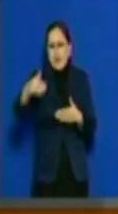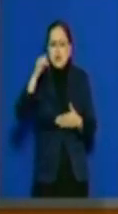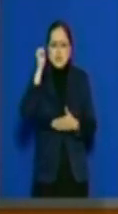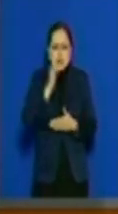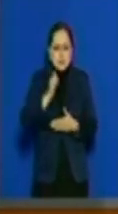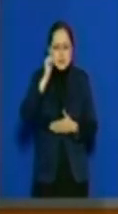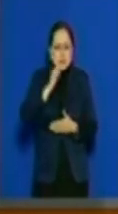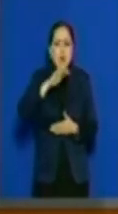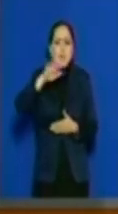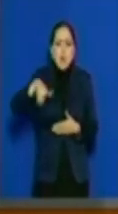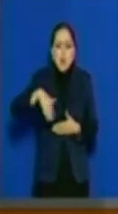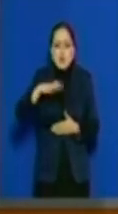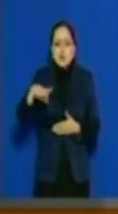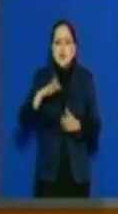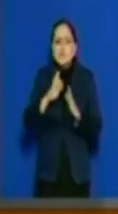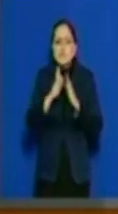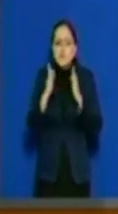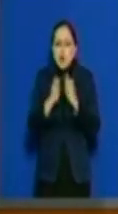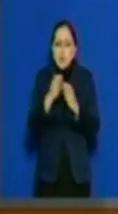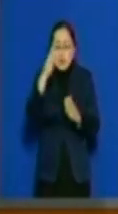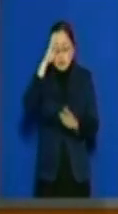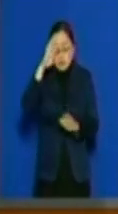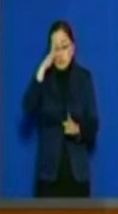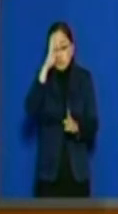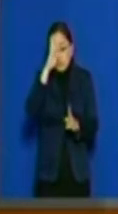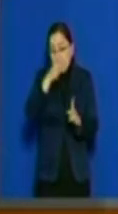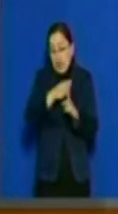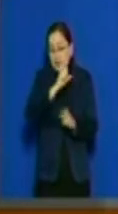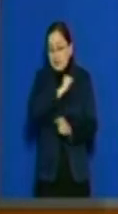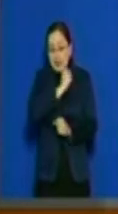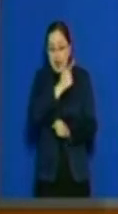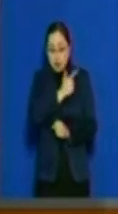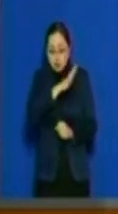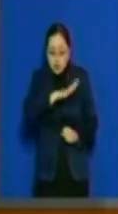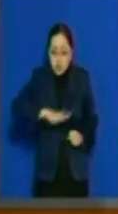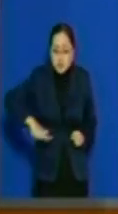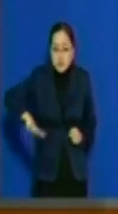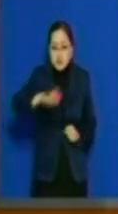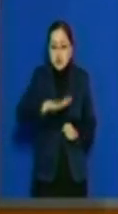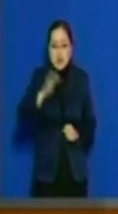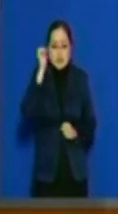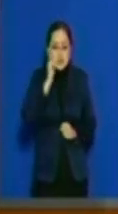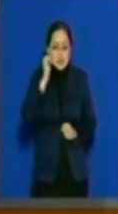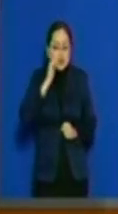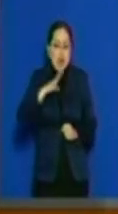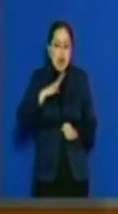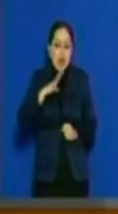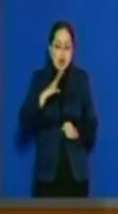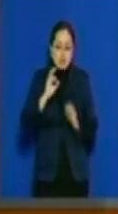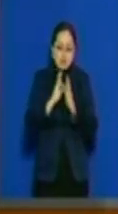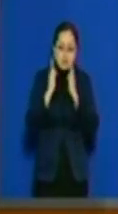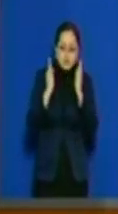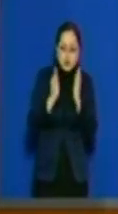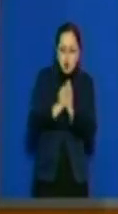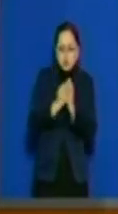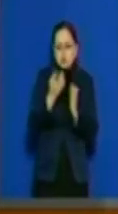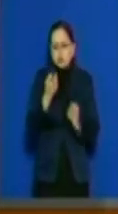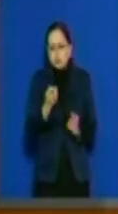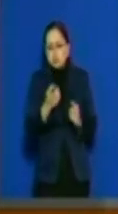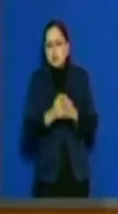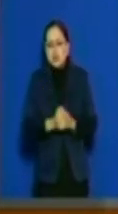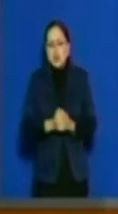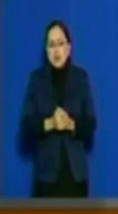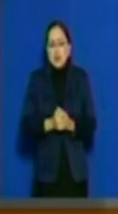buscando la salud pública, estamos siempre con grandes operativos buscando que